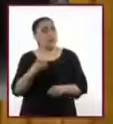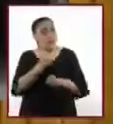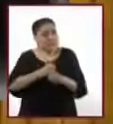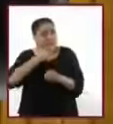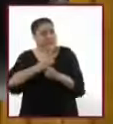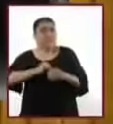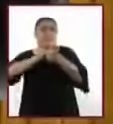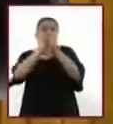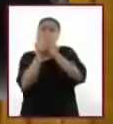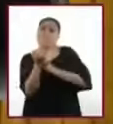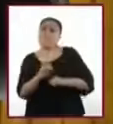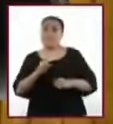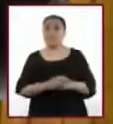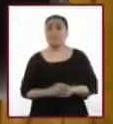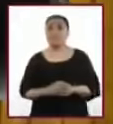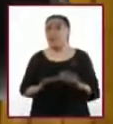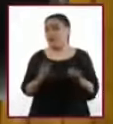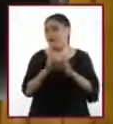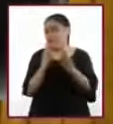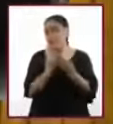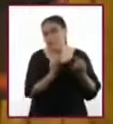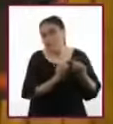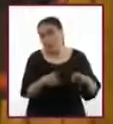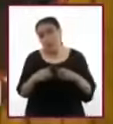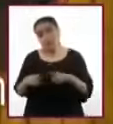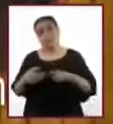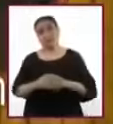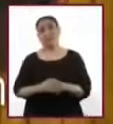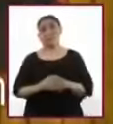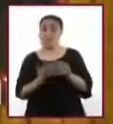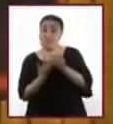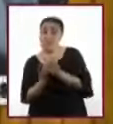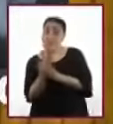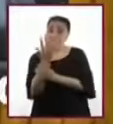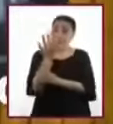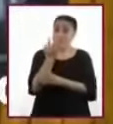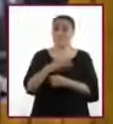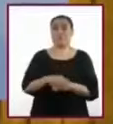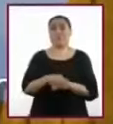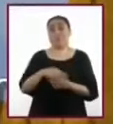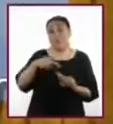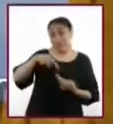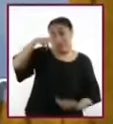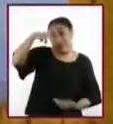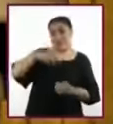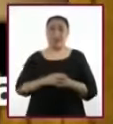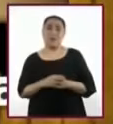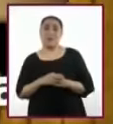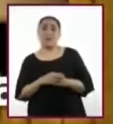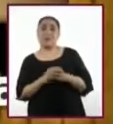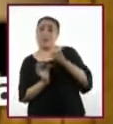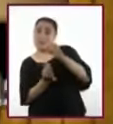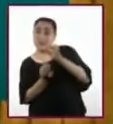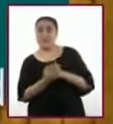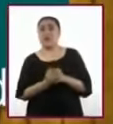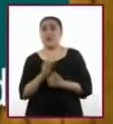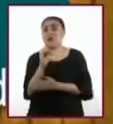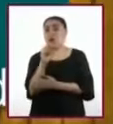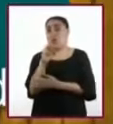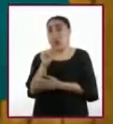dominio. Hay distintos métodos. Pueden ser de guante, de hilos, de peana, de sombras,